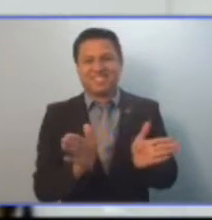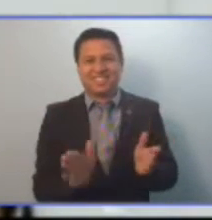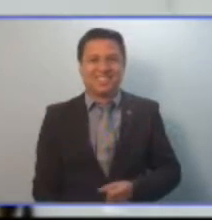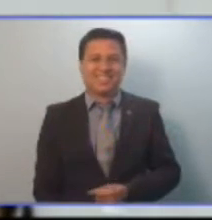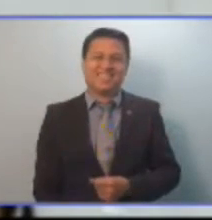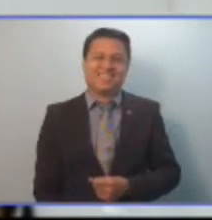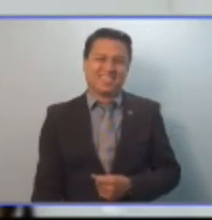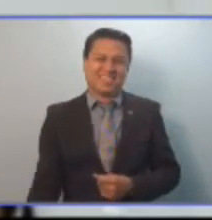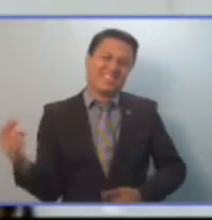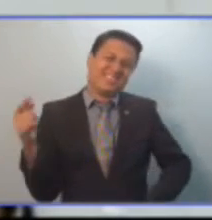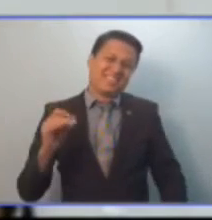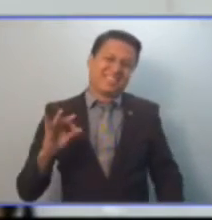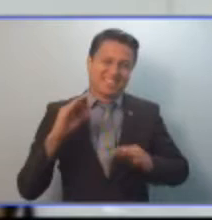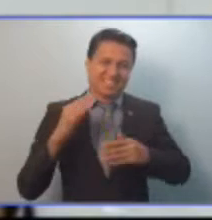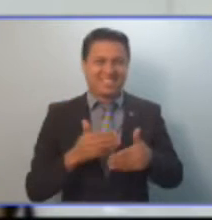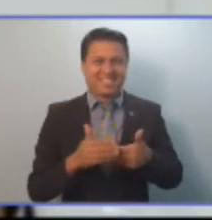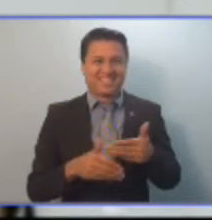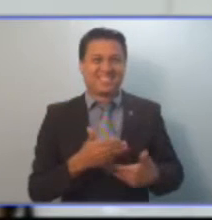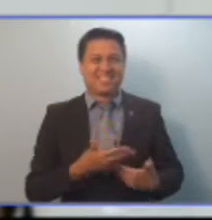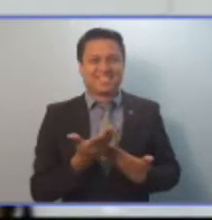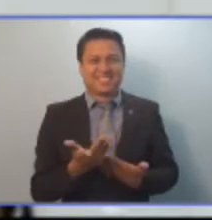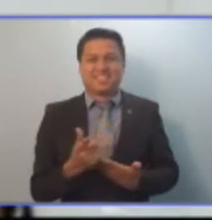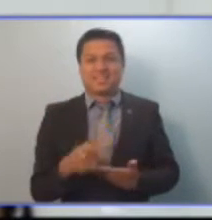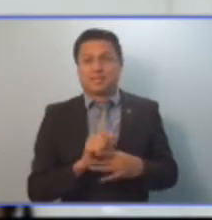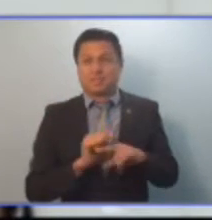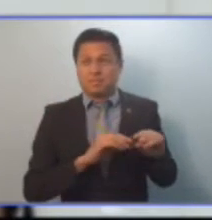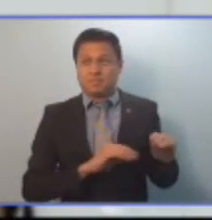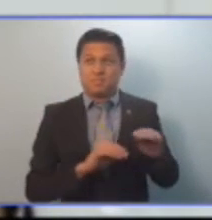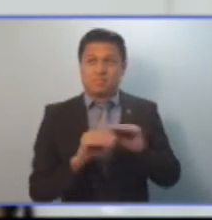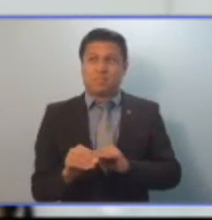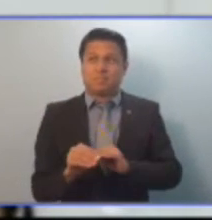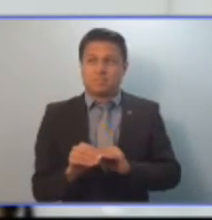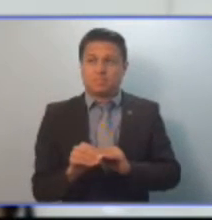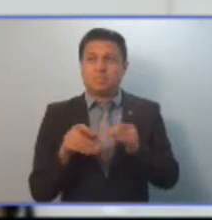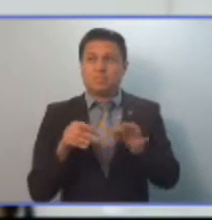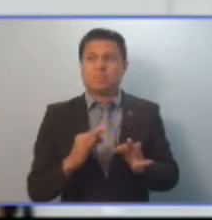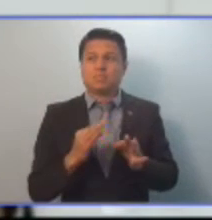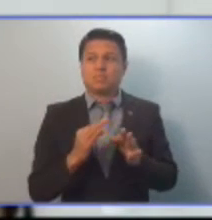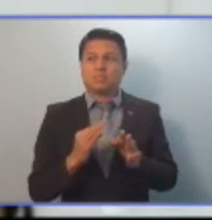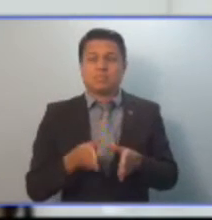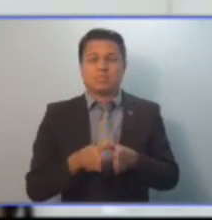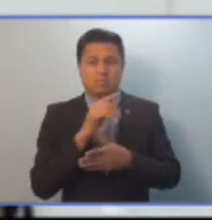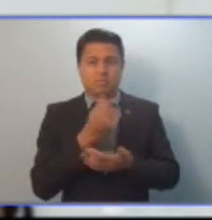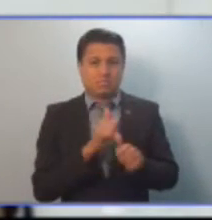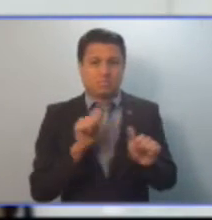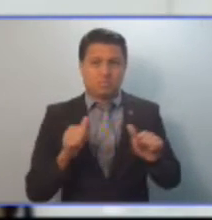y actualmente gerenciando en una autónoma.